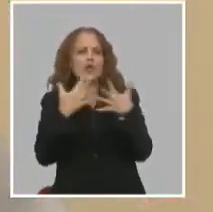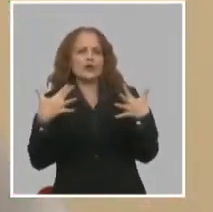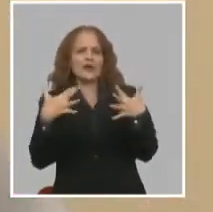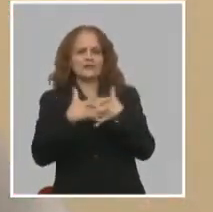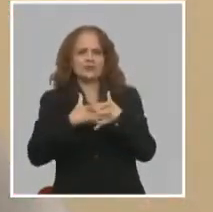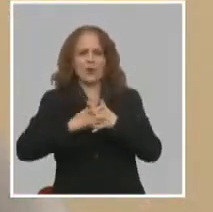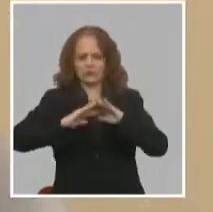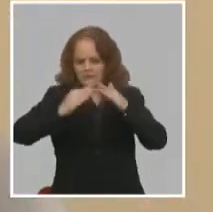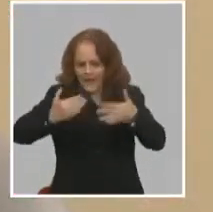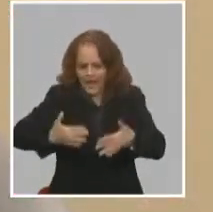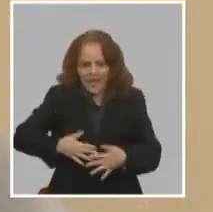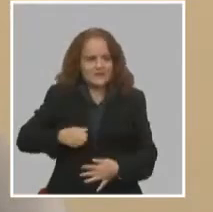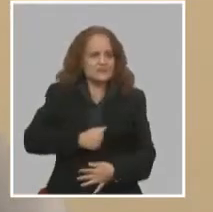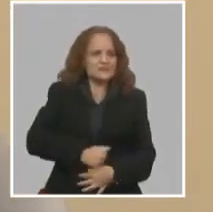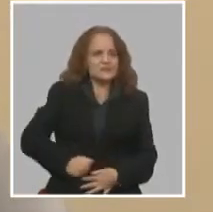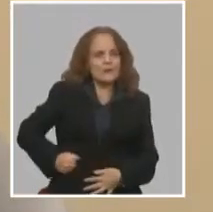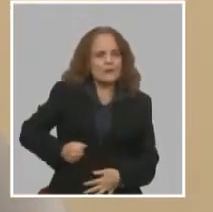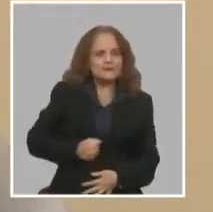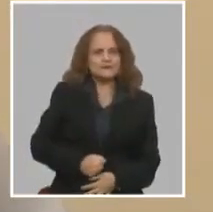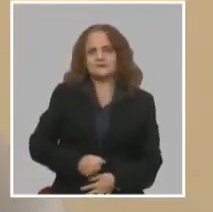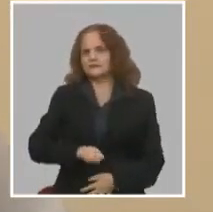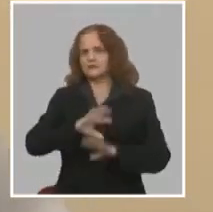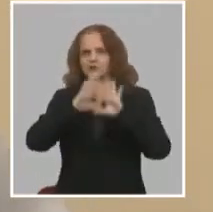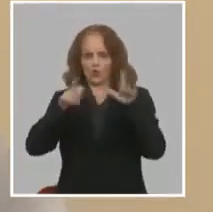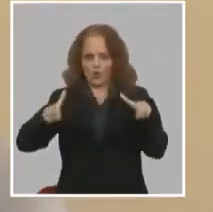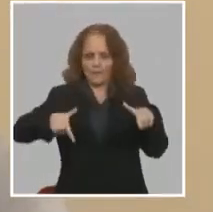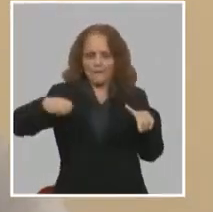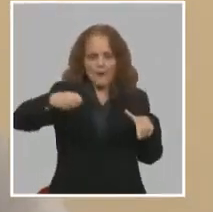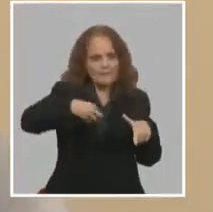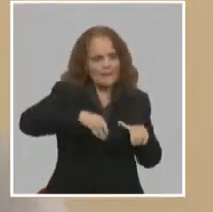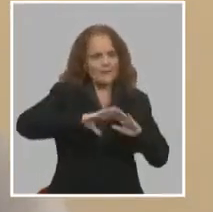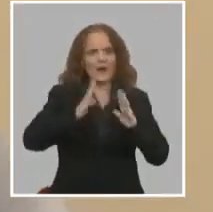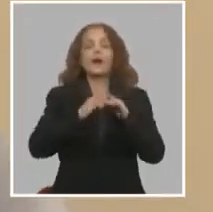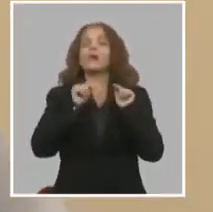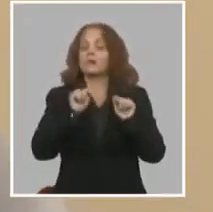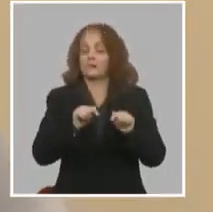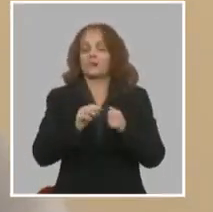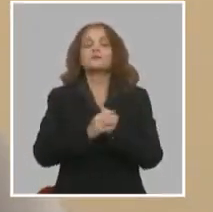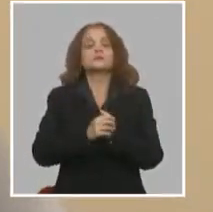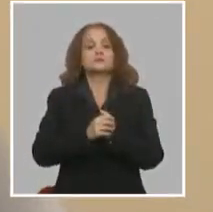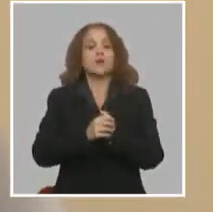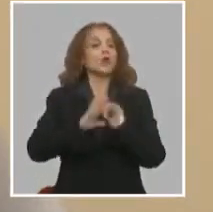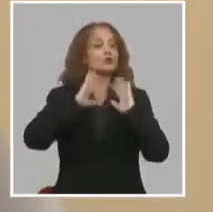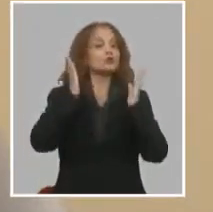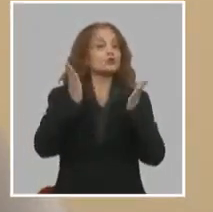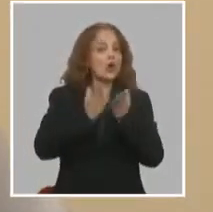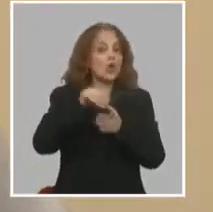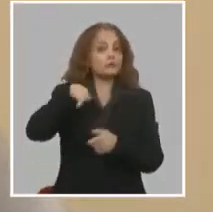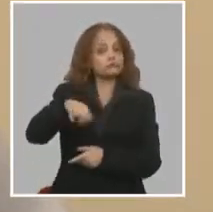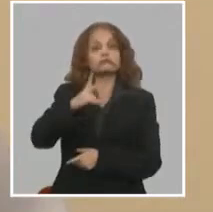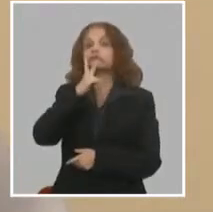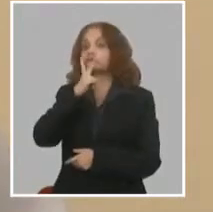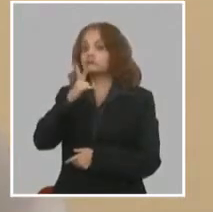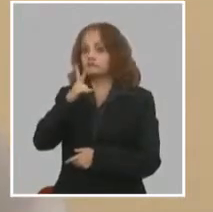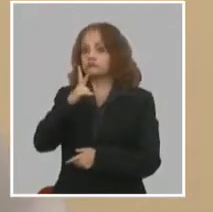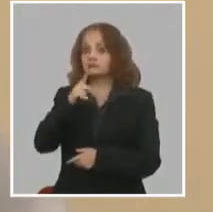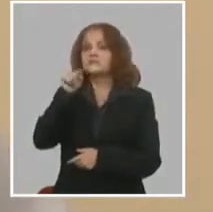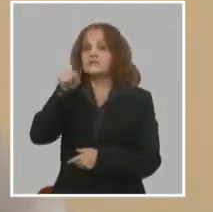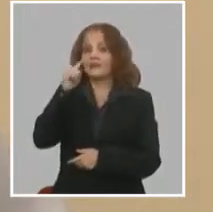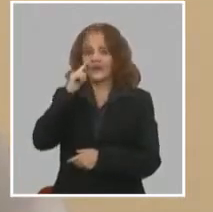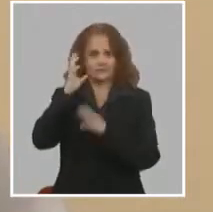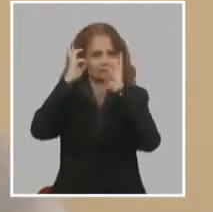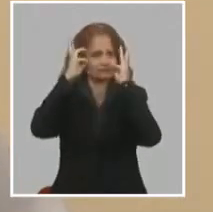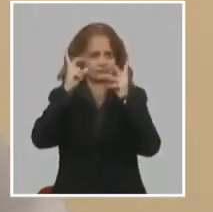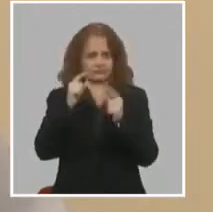Llevamos también medios diagnósticos de ultrasonidos, rayos X, que también fueron consultas que tuvieron un gran